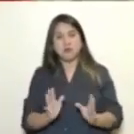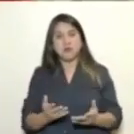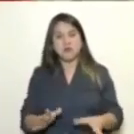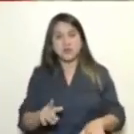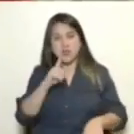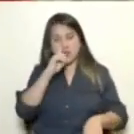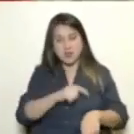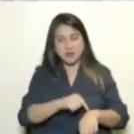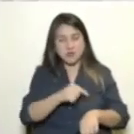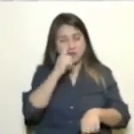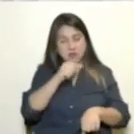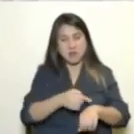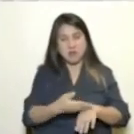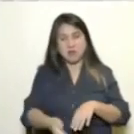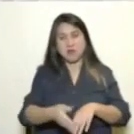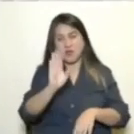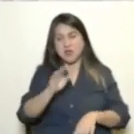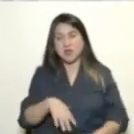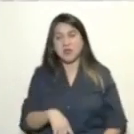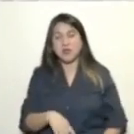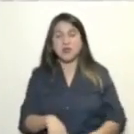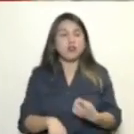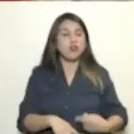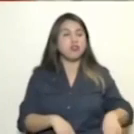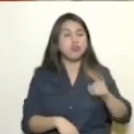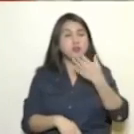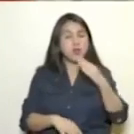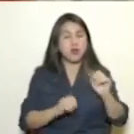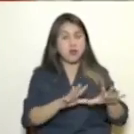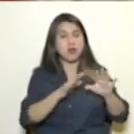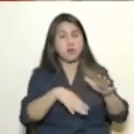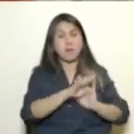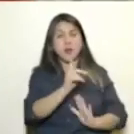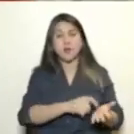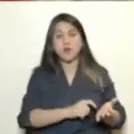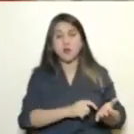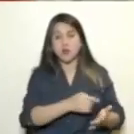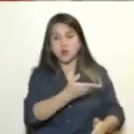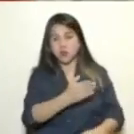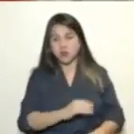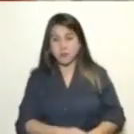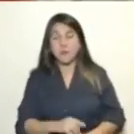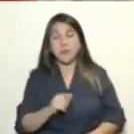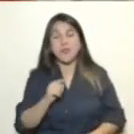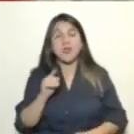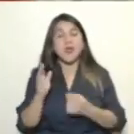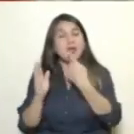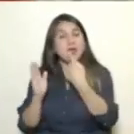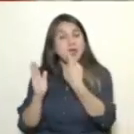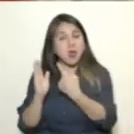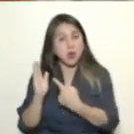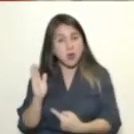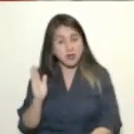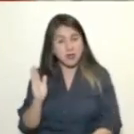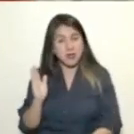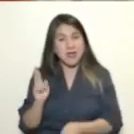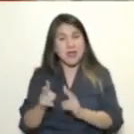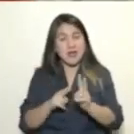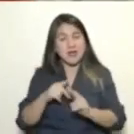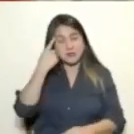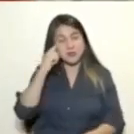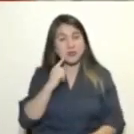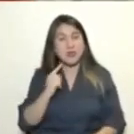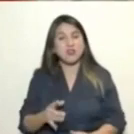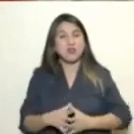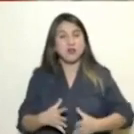de tiempo, de moda. Este señor marca más. Pero no ha sido eso justamente la encuestología, por decirlo así, que le ha hecho un daño